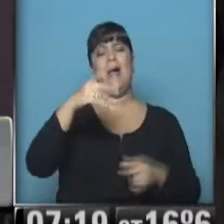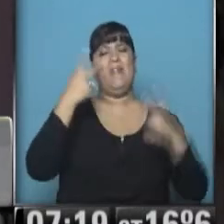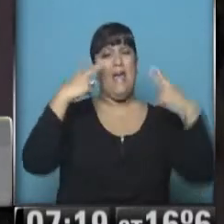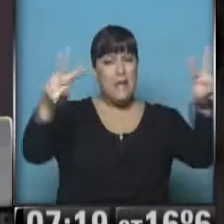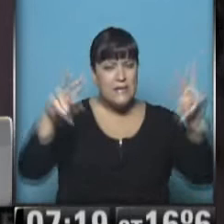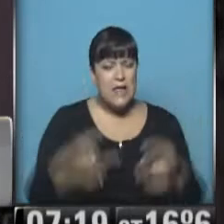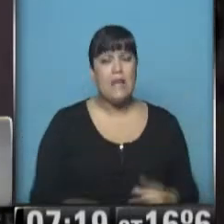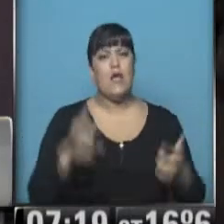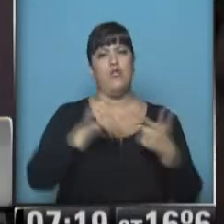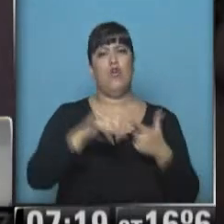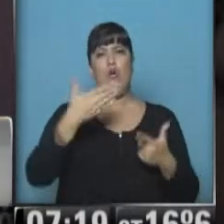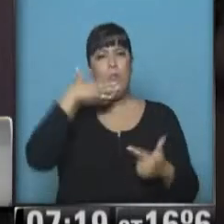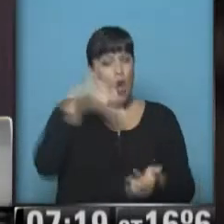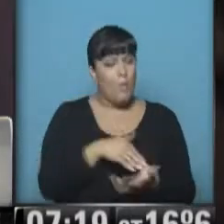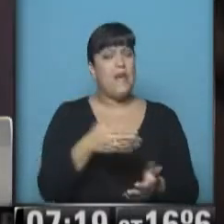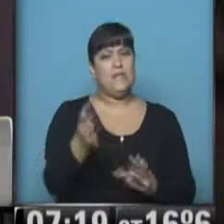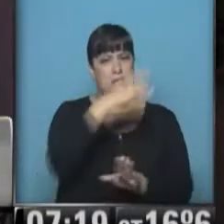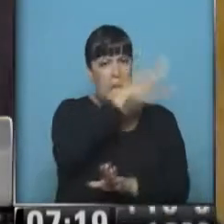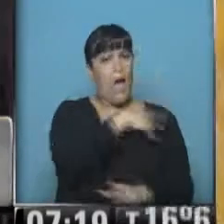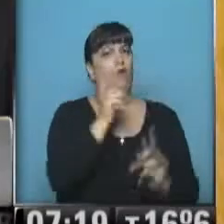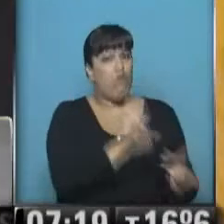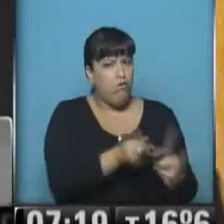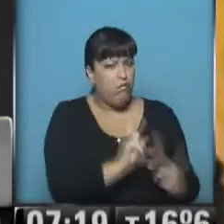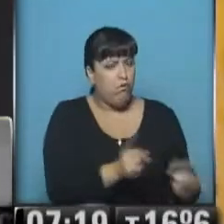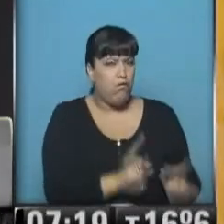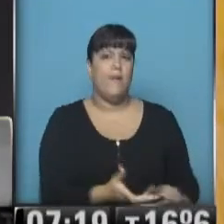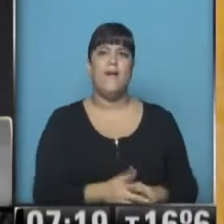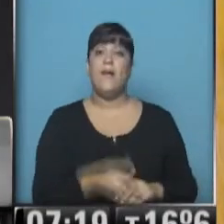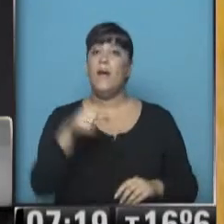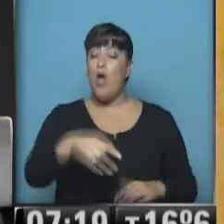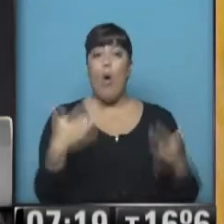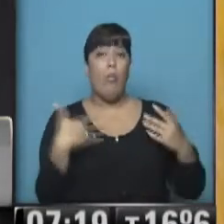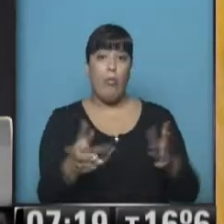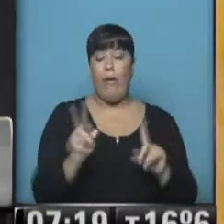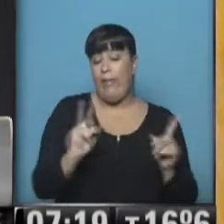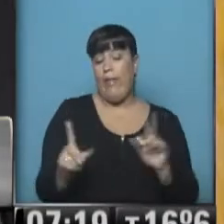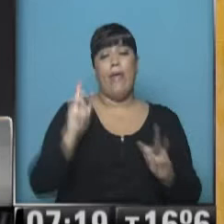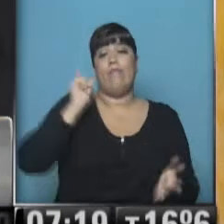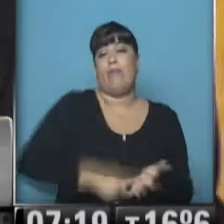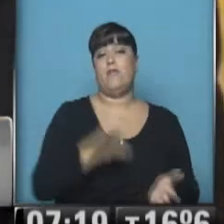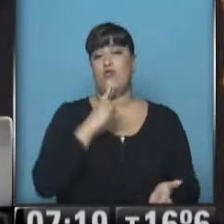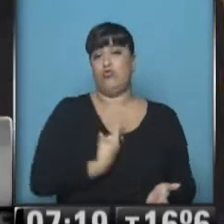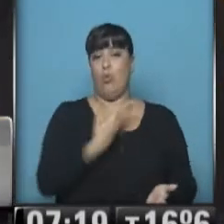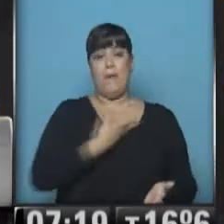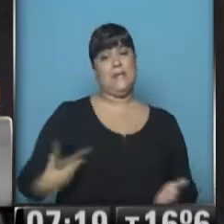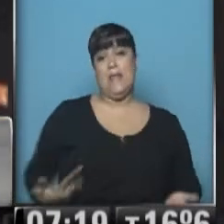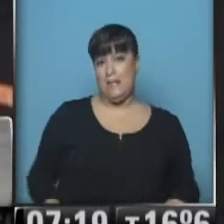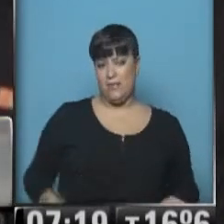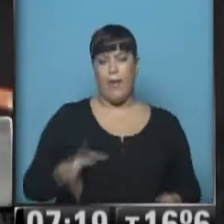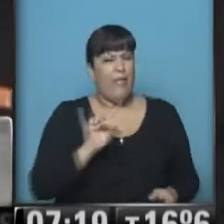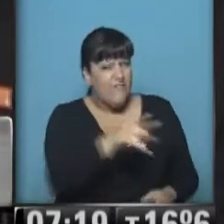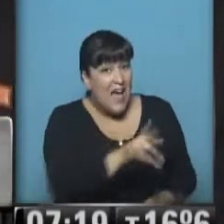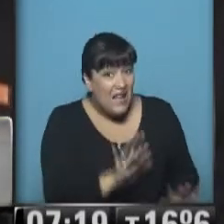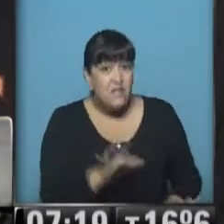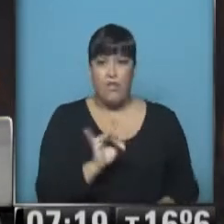hace ya dos periodos consecutivos de Obama, lo puedo usar a través de decreto. Ah, bueno, difícilmente lo pueda llevar